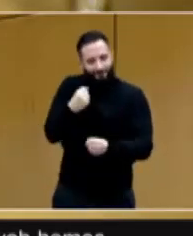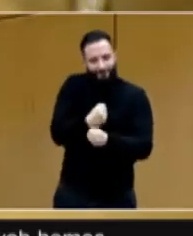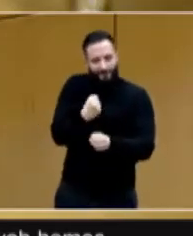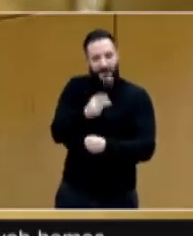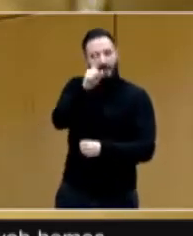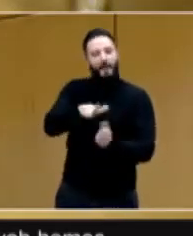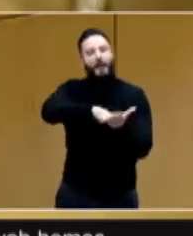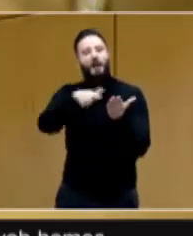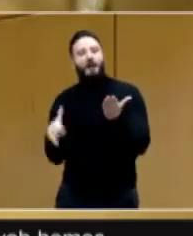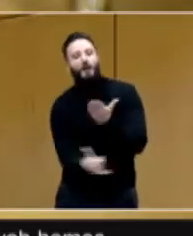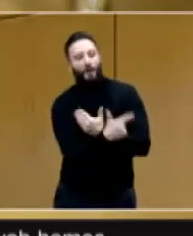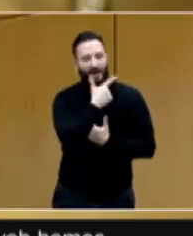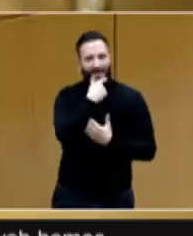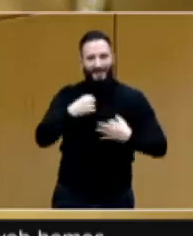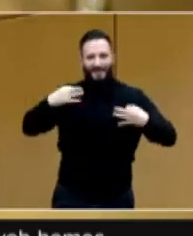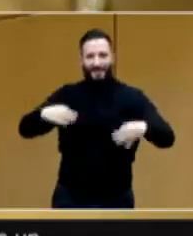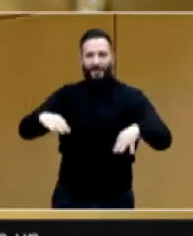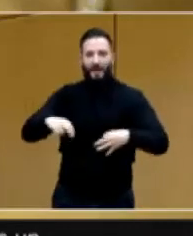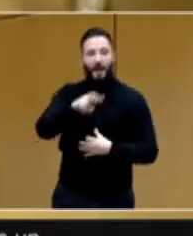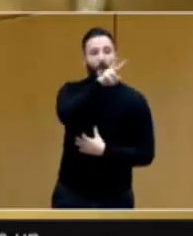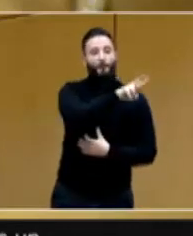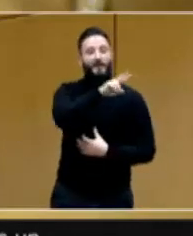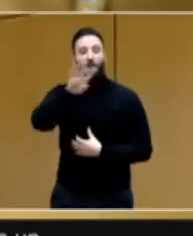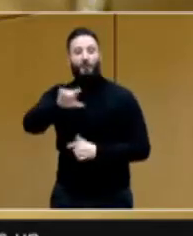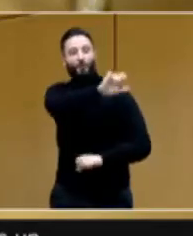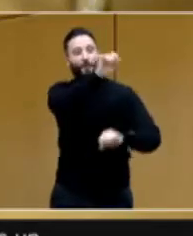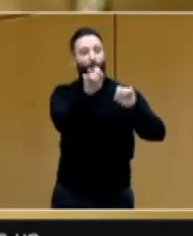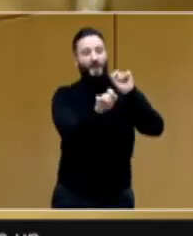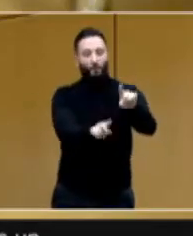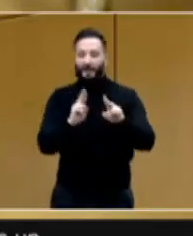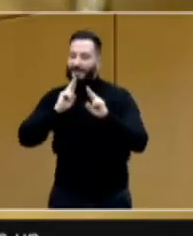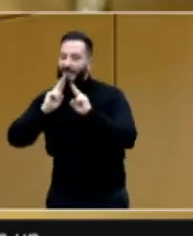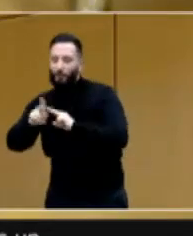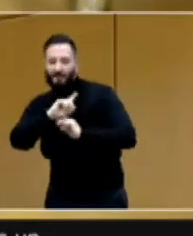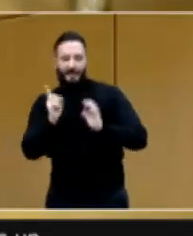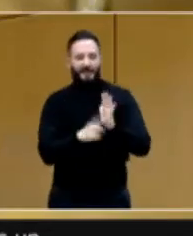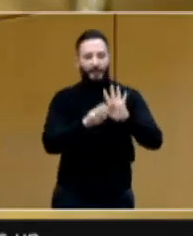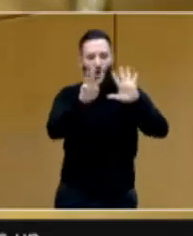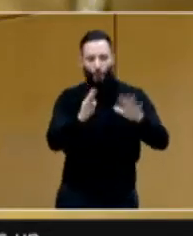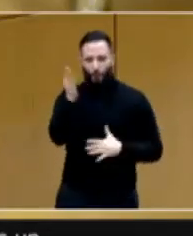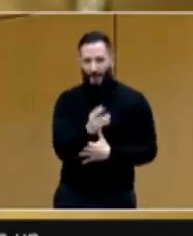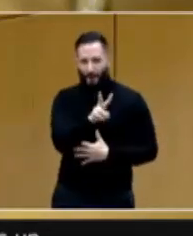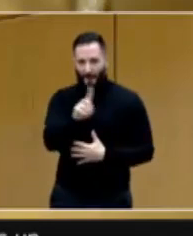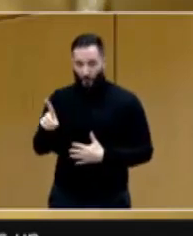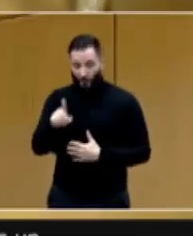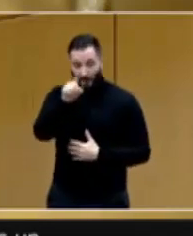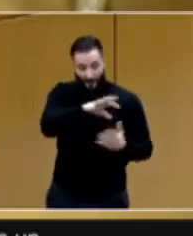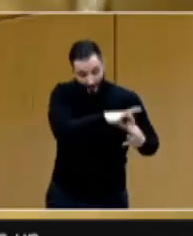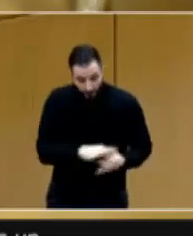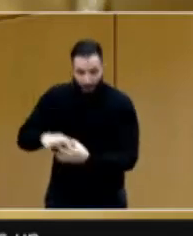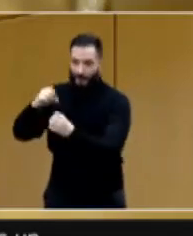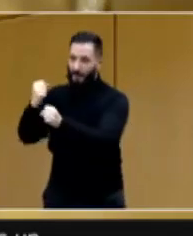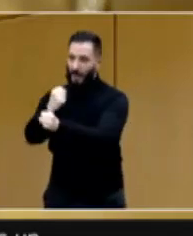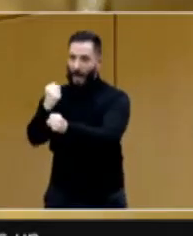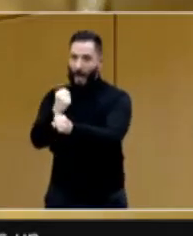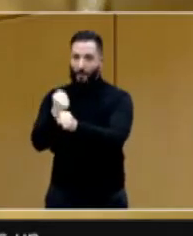lenguaje sencillo 25 24 preguntas y respuestas sobre la ley ocho/21 esto unido a la actividad de nuestras oficinas Fiscales y